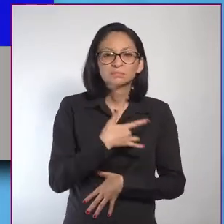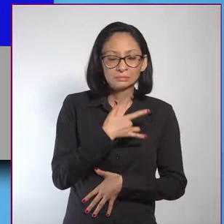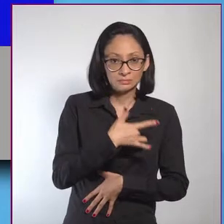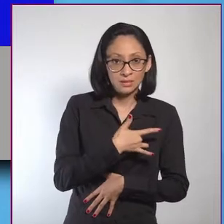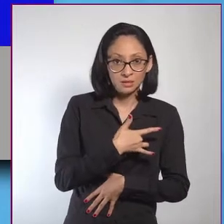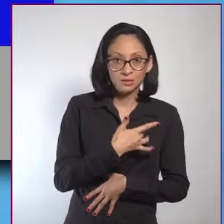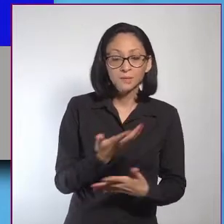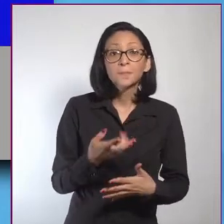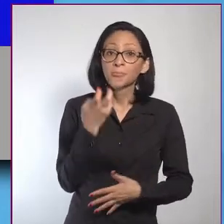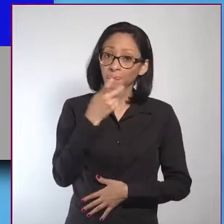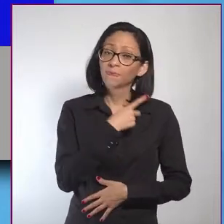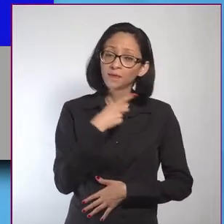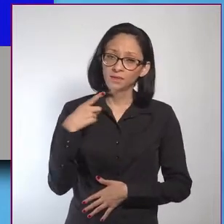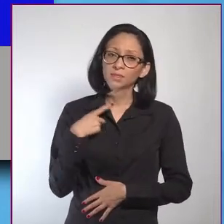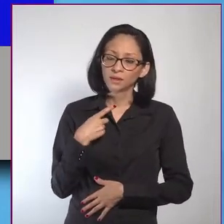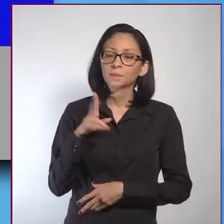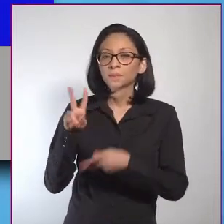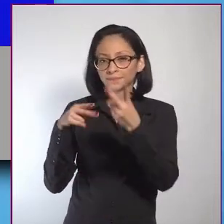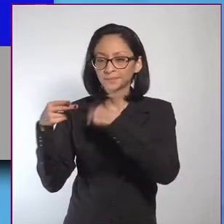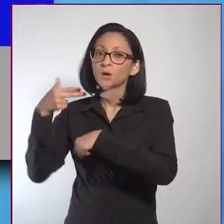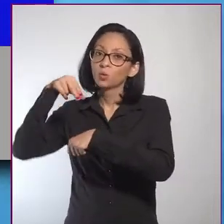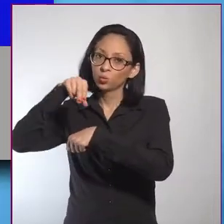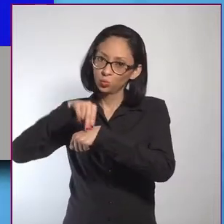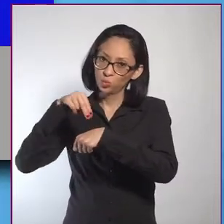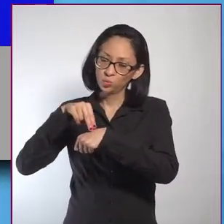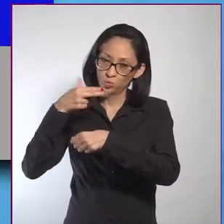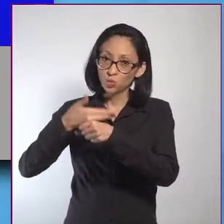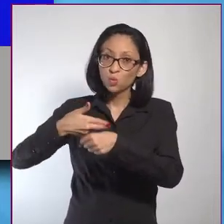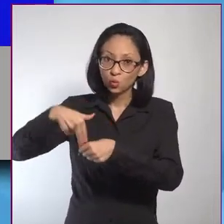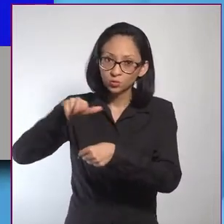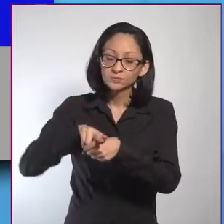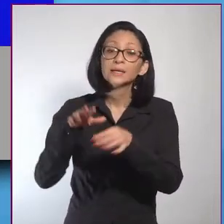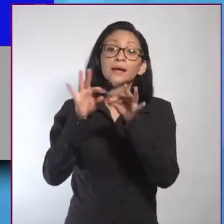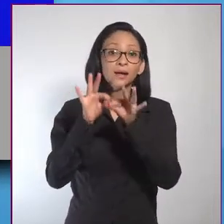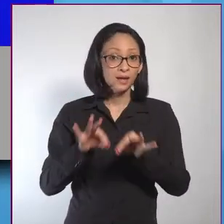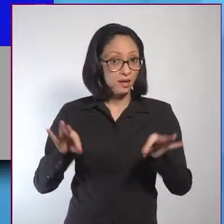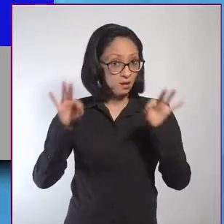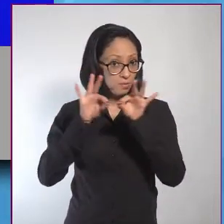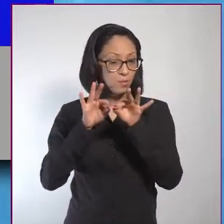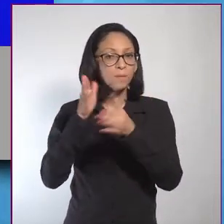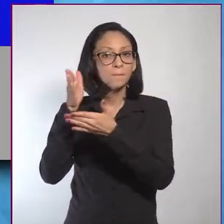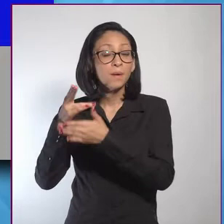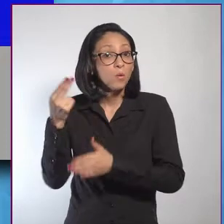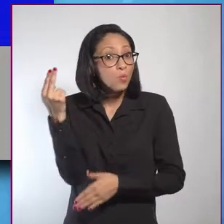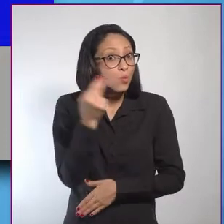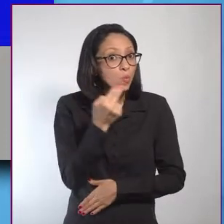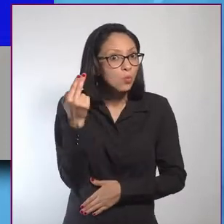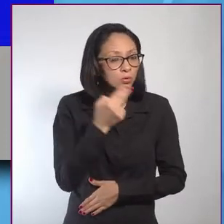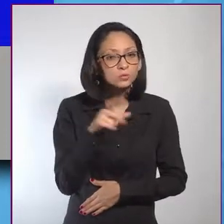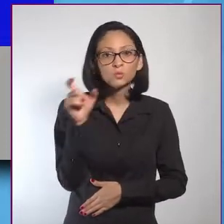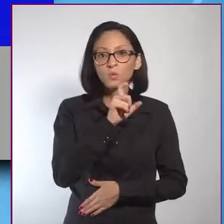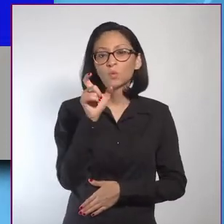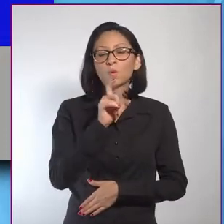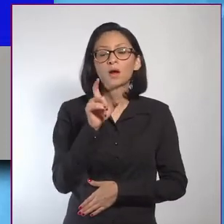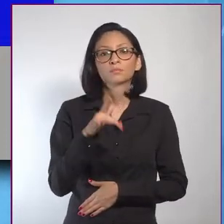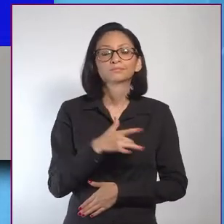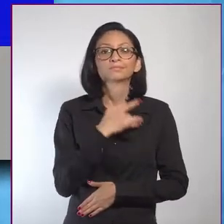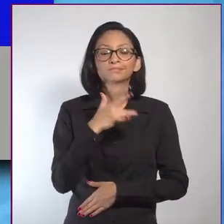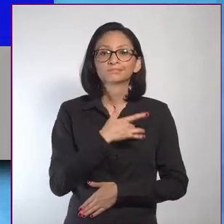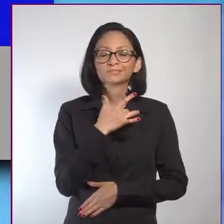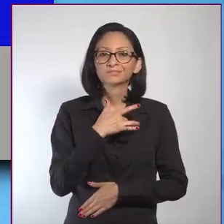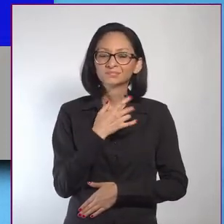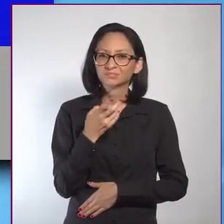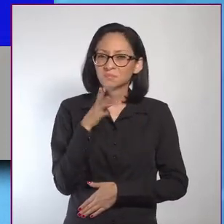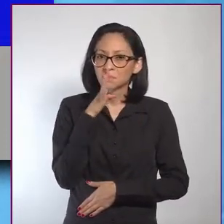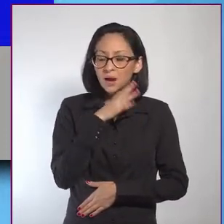debe tratarse en un hospital y es importante acudir al servicio de urgencias en caso de que se presente alguno de